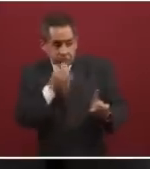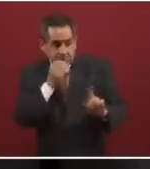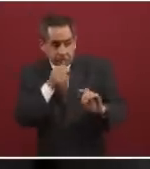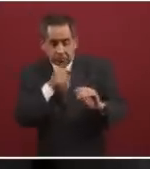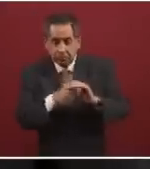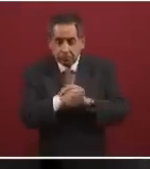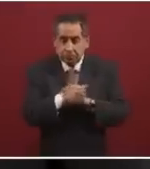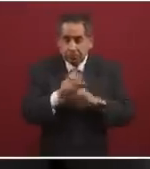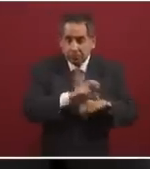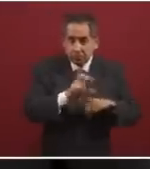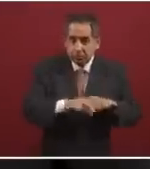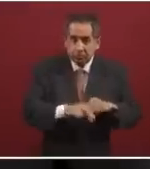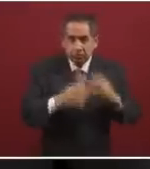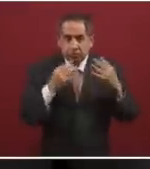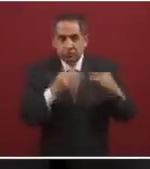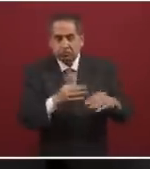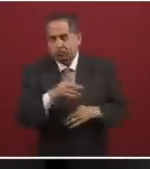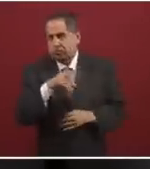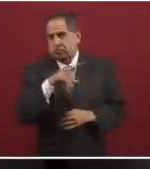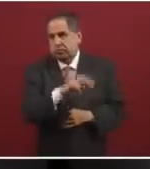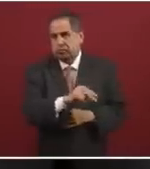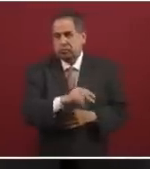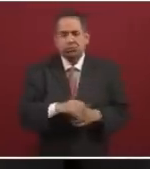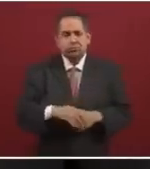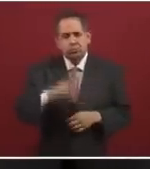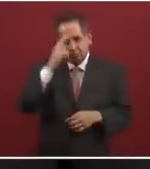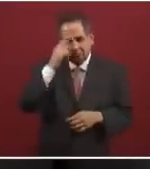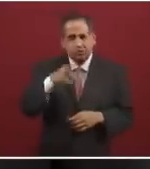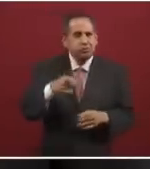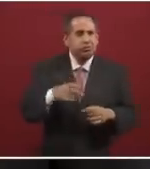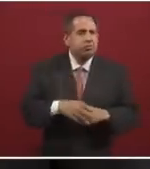los hijos, los nietos